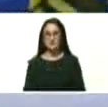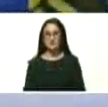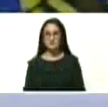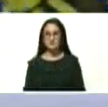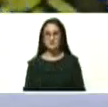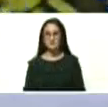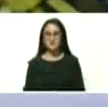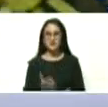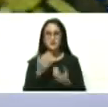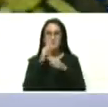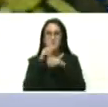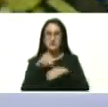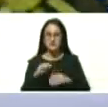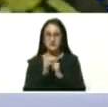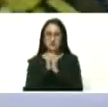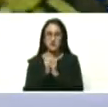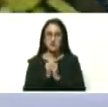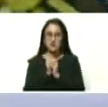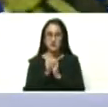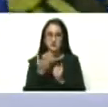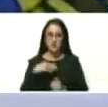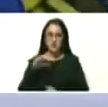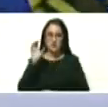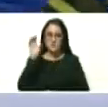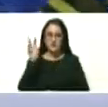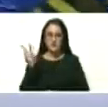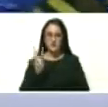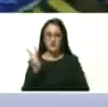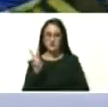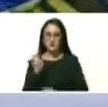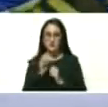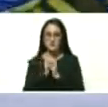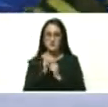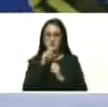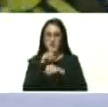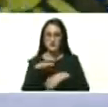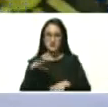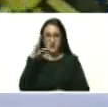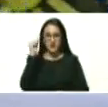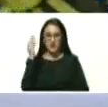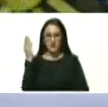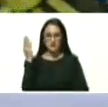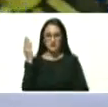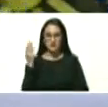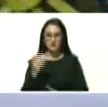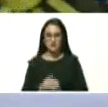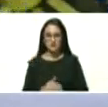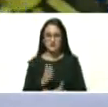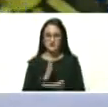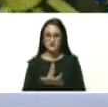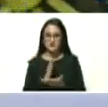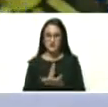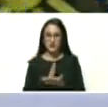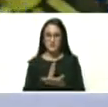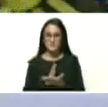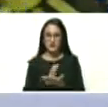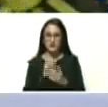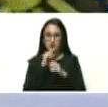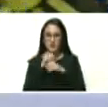Pedimos sus bendiciones para nuestra patria Venezuela. Pedimos las bendiciones de Dios. Y siempre con